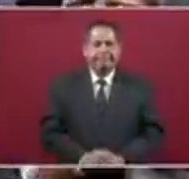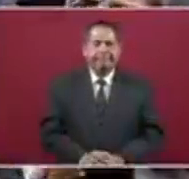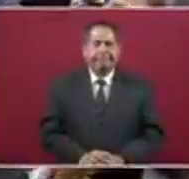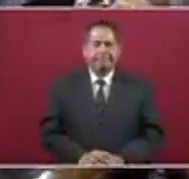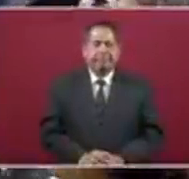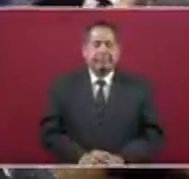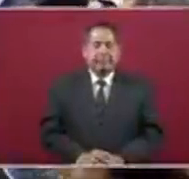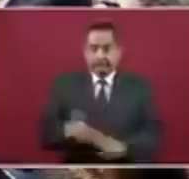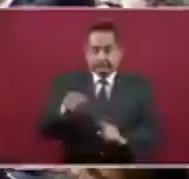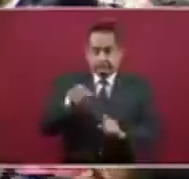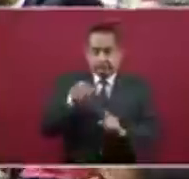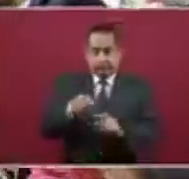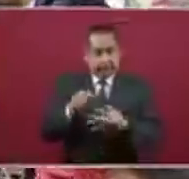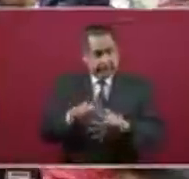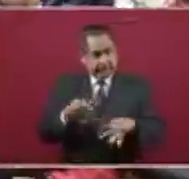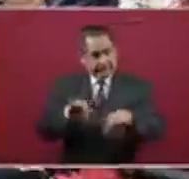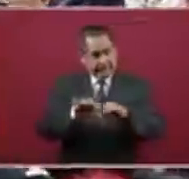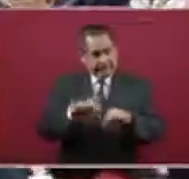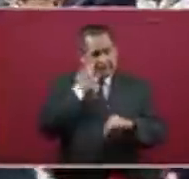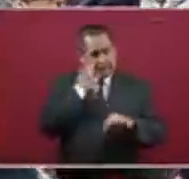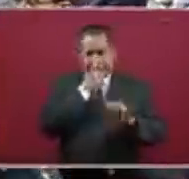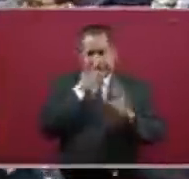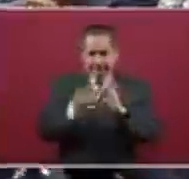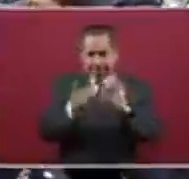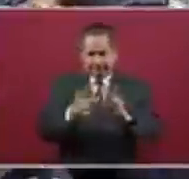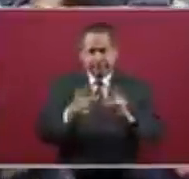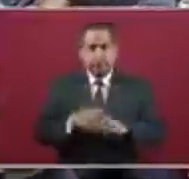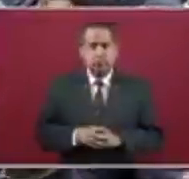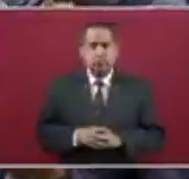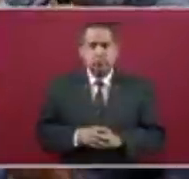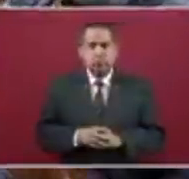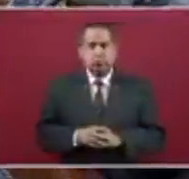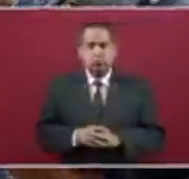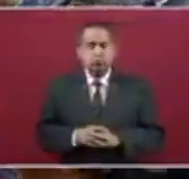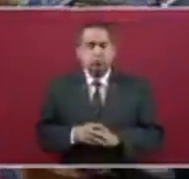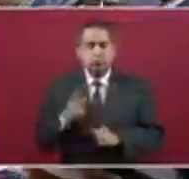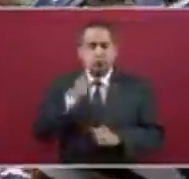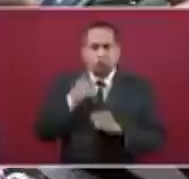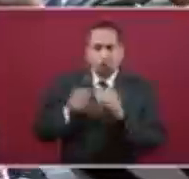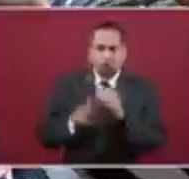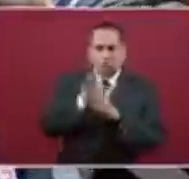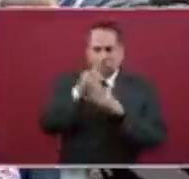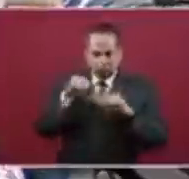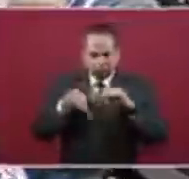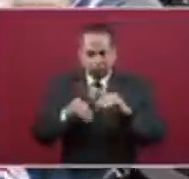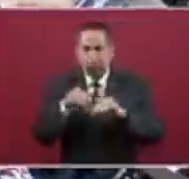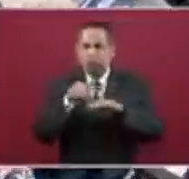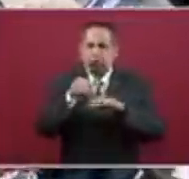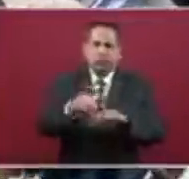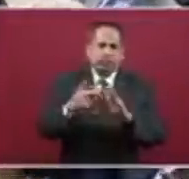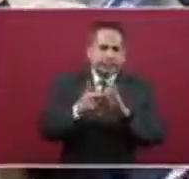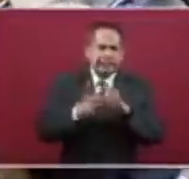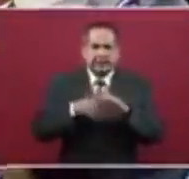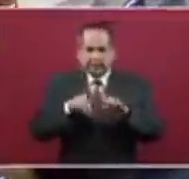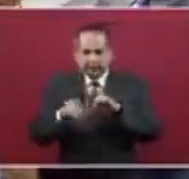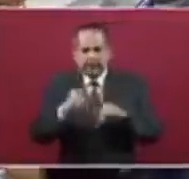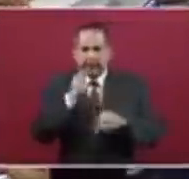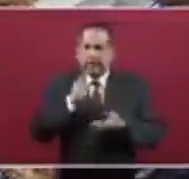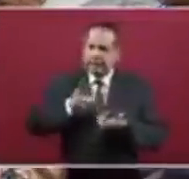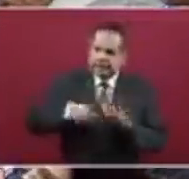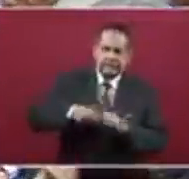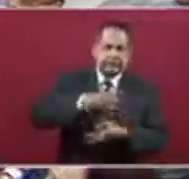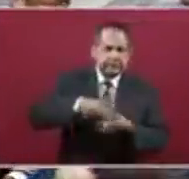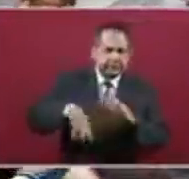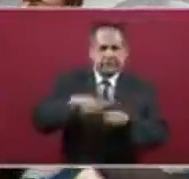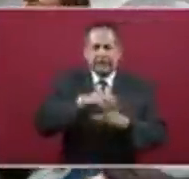aquí quiero decir que la nueva política laboral de recuperación de la